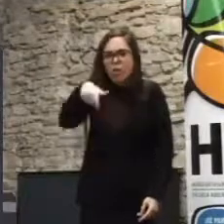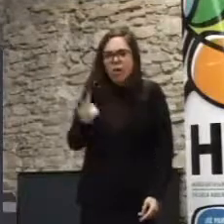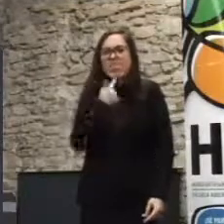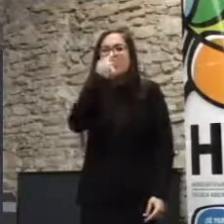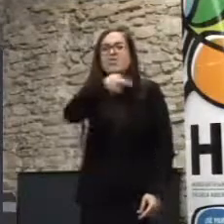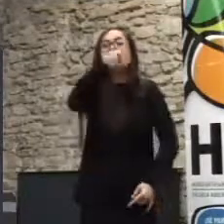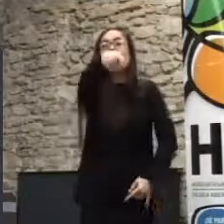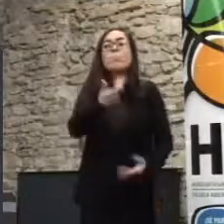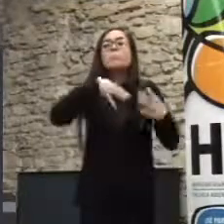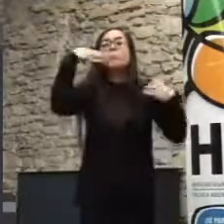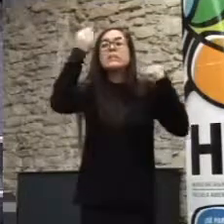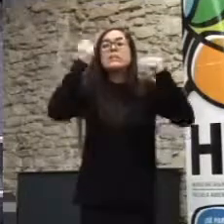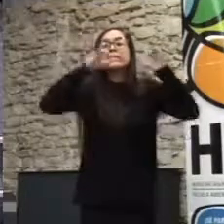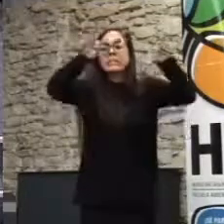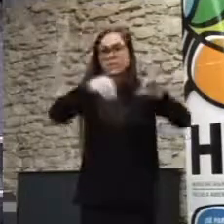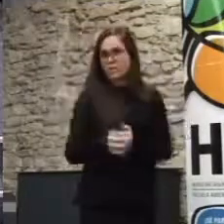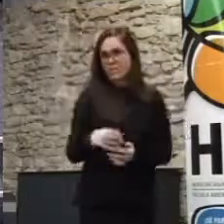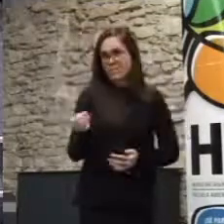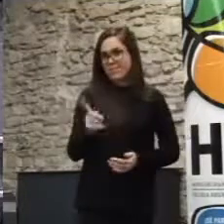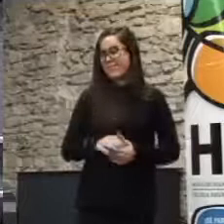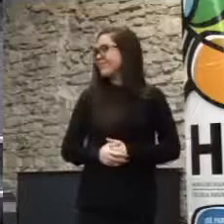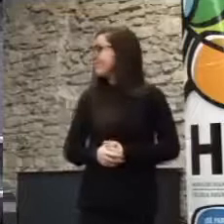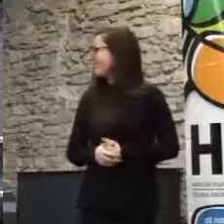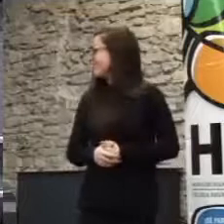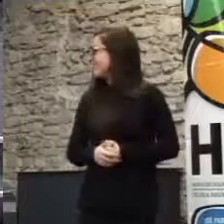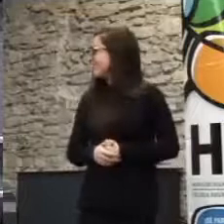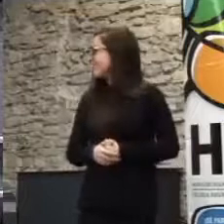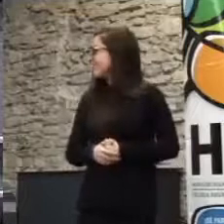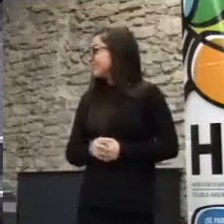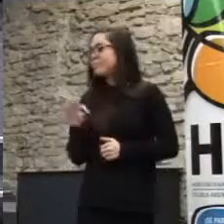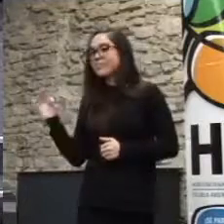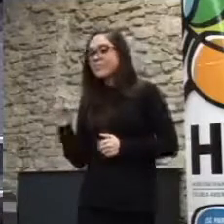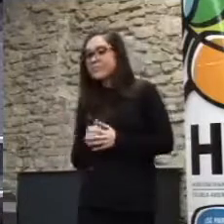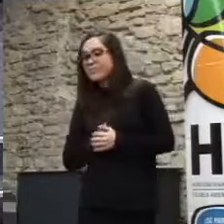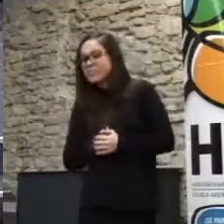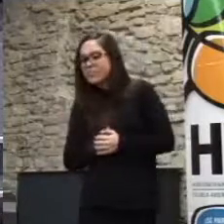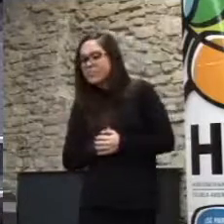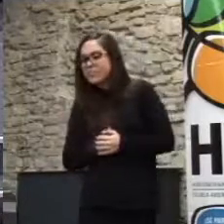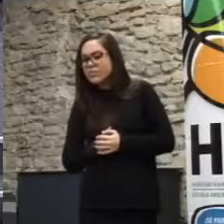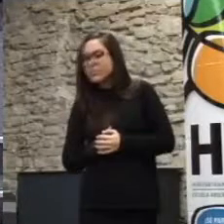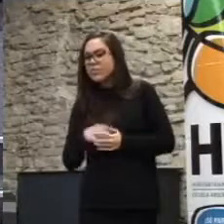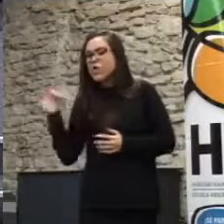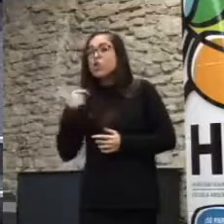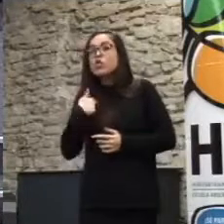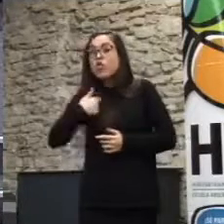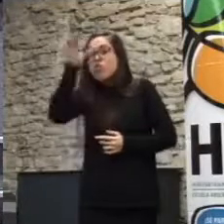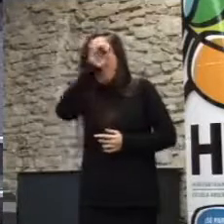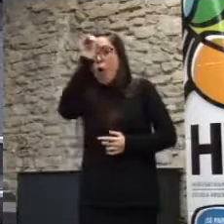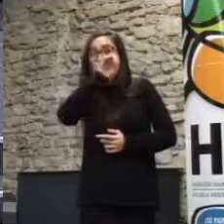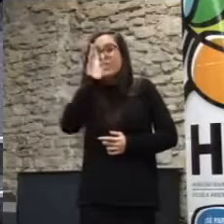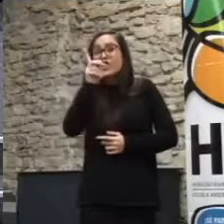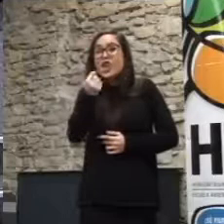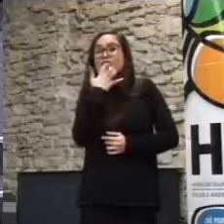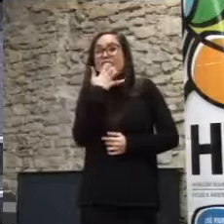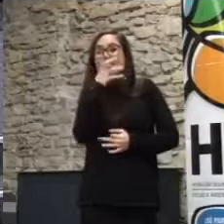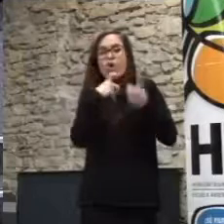papel. La equidistancia esa famosa, ¿no? La que se habla ahora. Es equidistancia. Pero yo opino de lo que yo creo que tengo